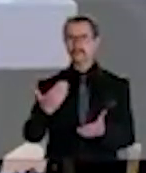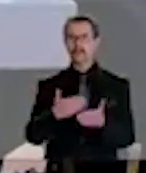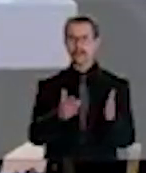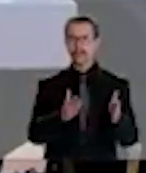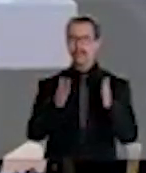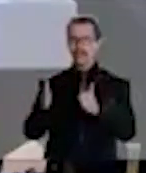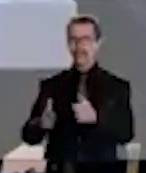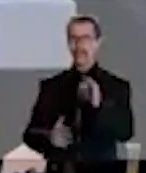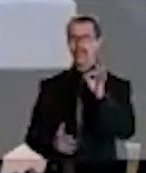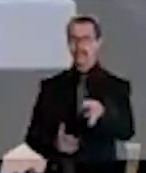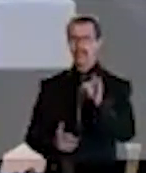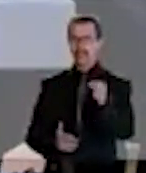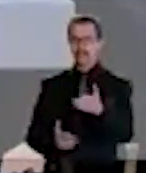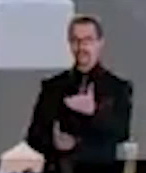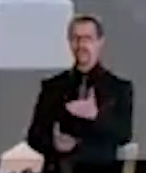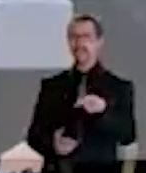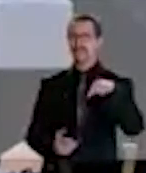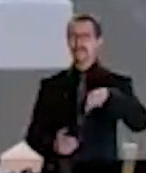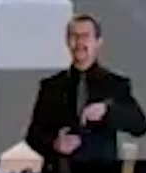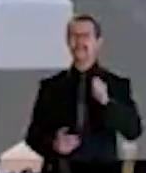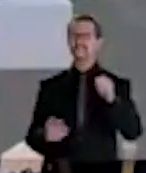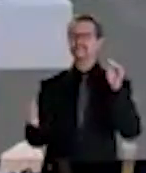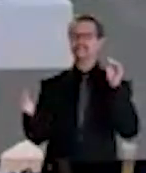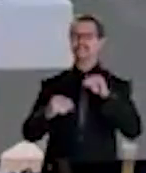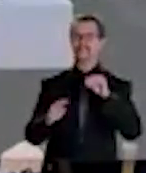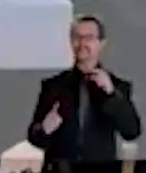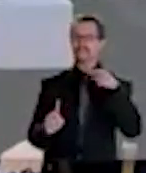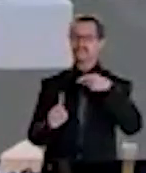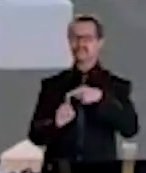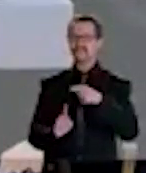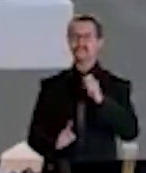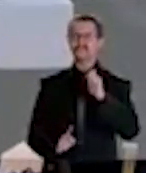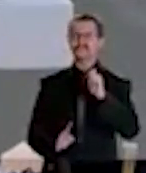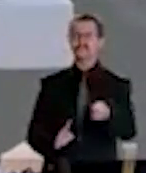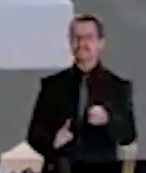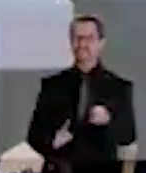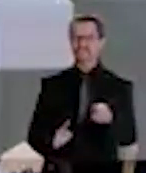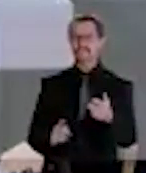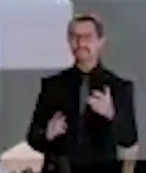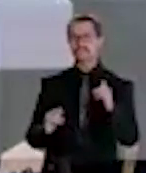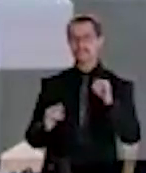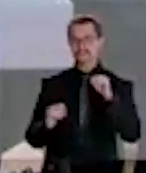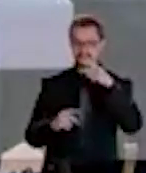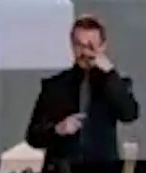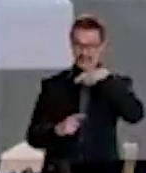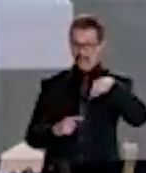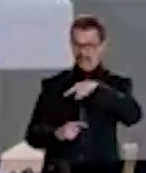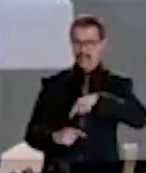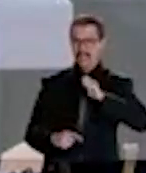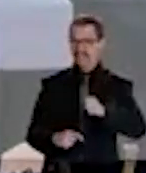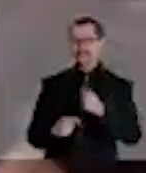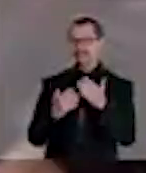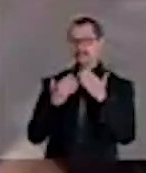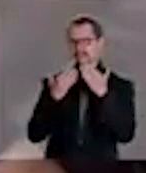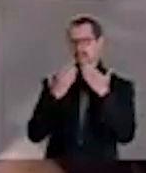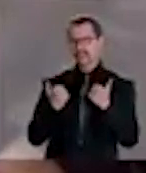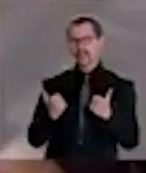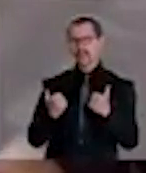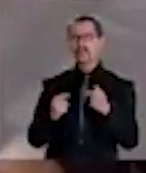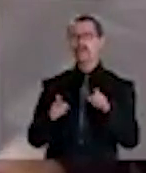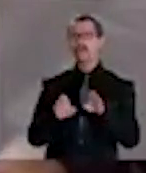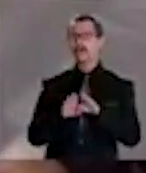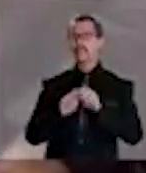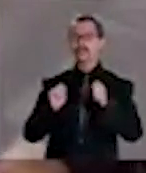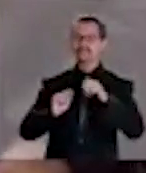intención de este debate es escuchar también a los millones de mexicanos que no pueden estar aquí con nosotros porque son indocumentados en